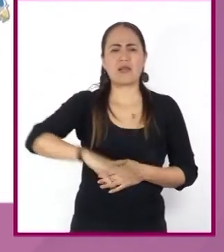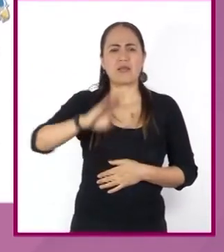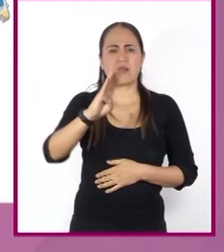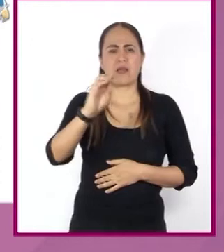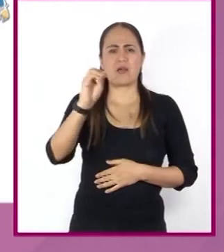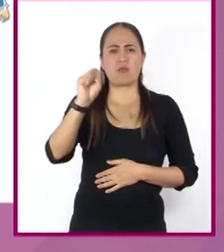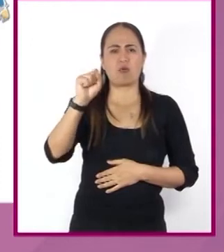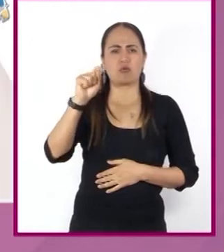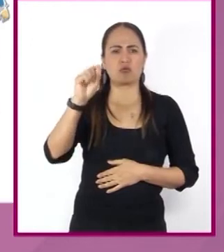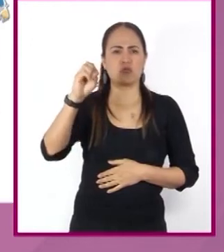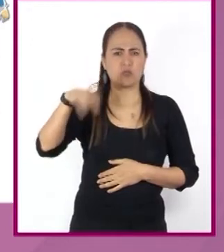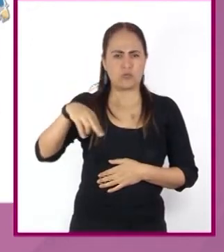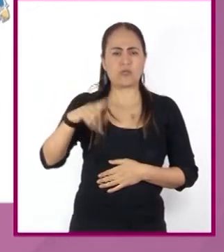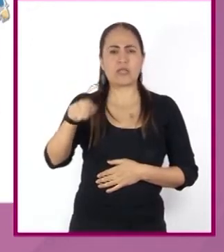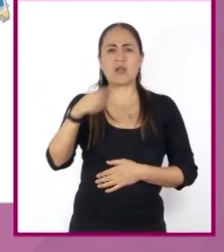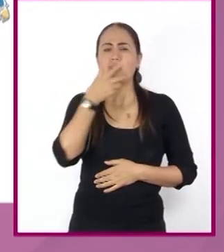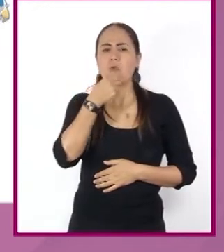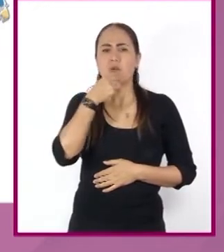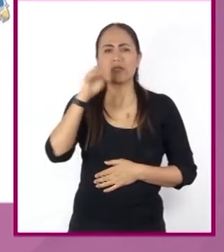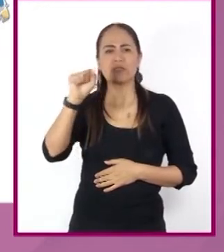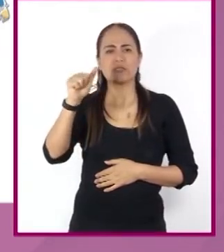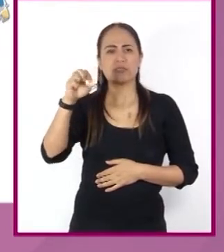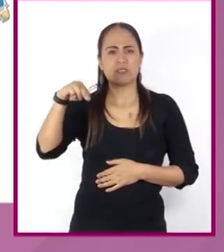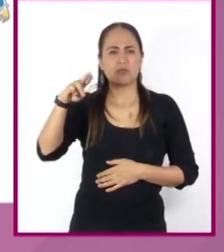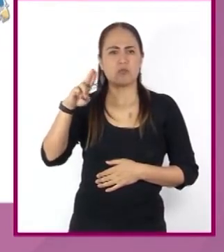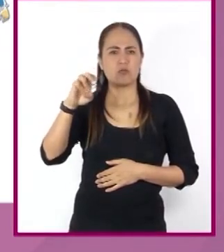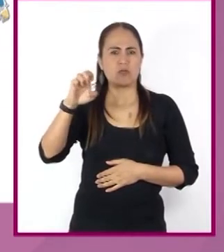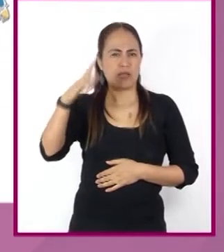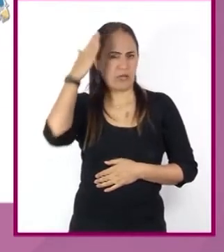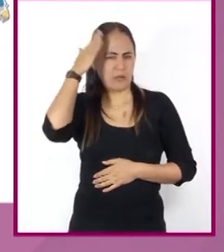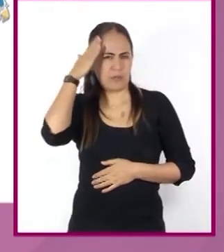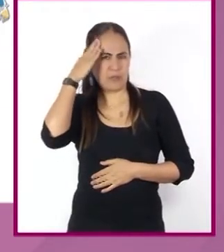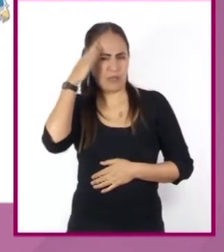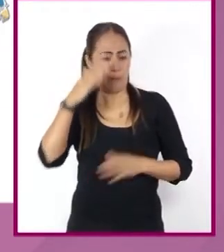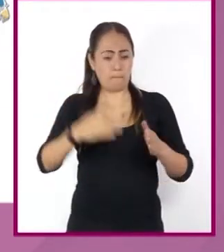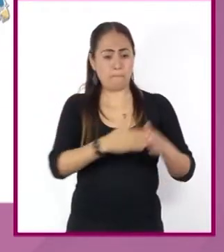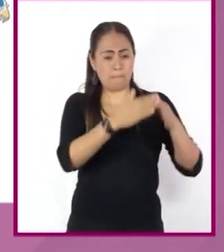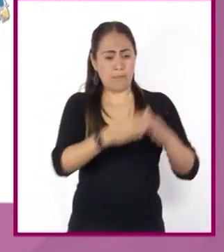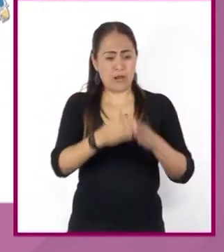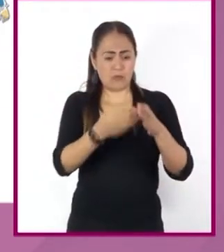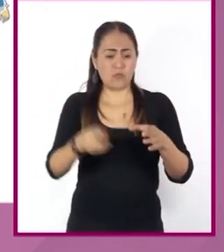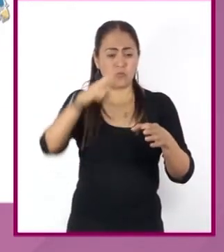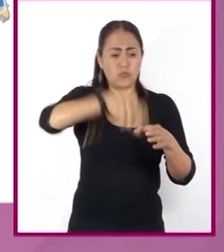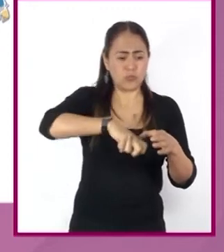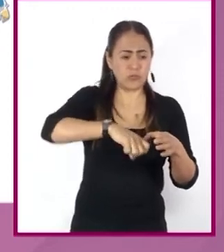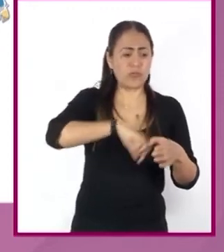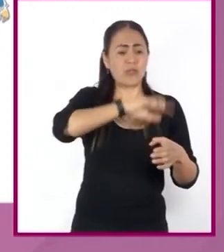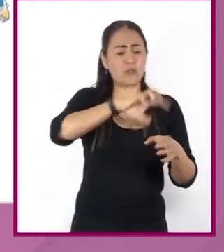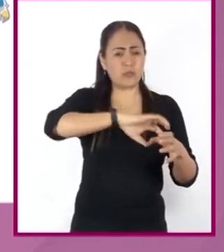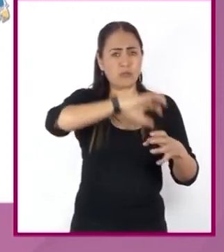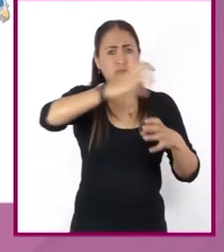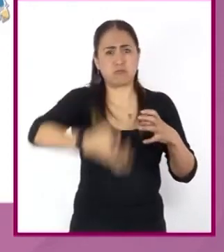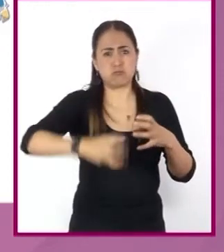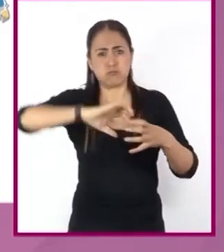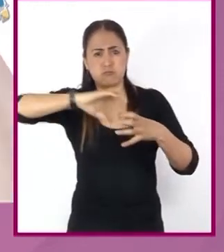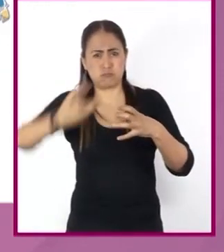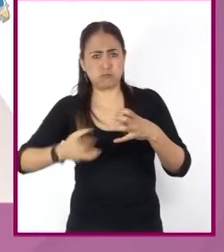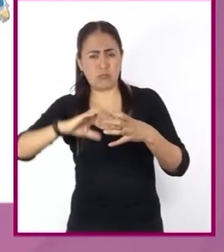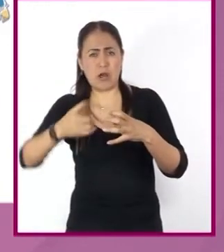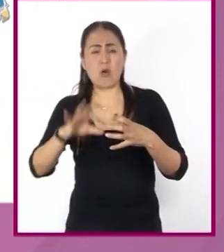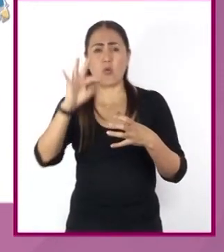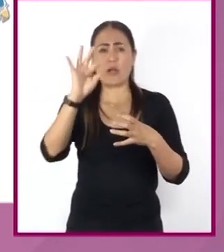liderados por Samuel Adams abordaron los barcos de la Compañía de Indias y arrojaron al mar 45 toneladas de